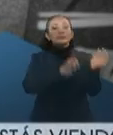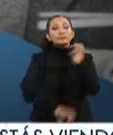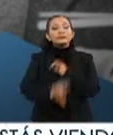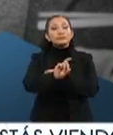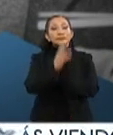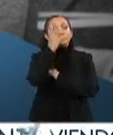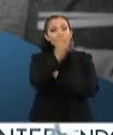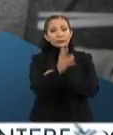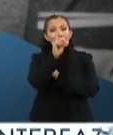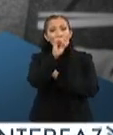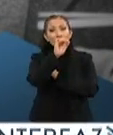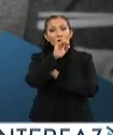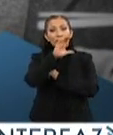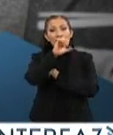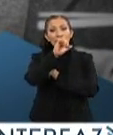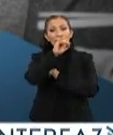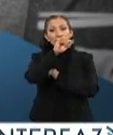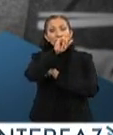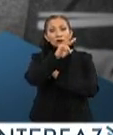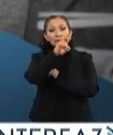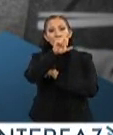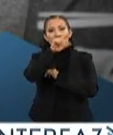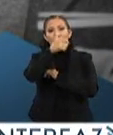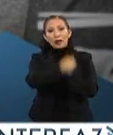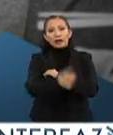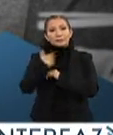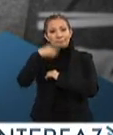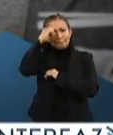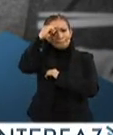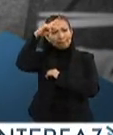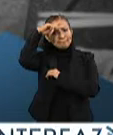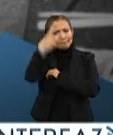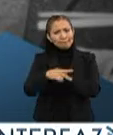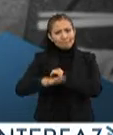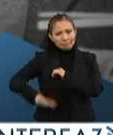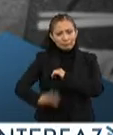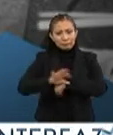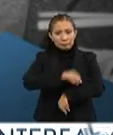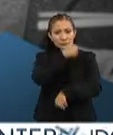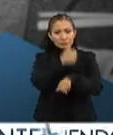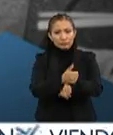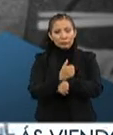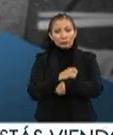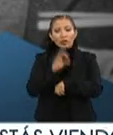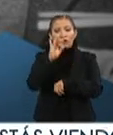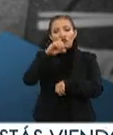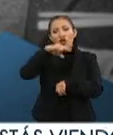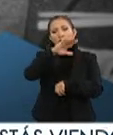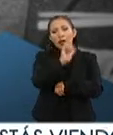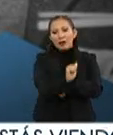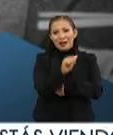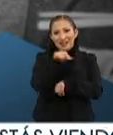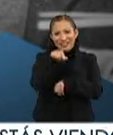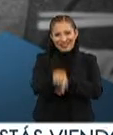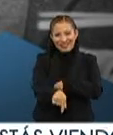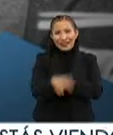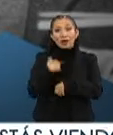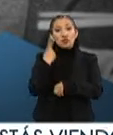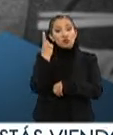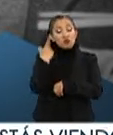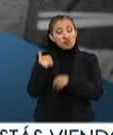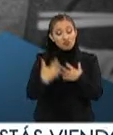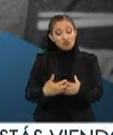En 1934, Daniel Cosío Villegas, intelectual mexicano, funda el Fondo de Cultura